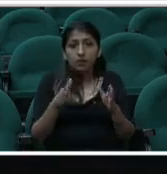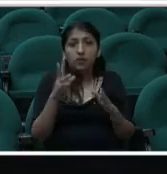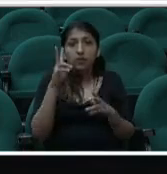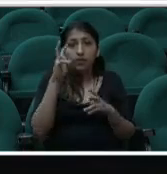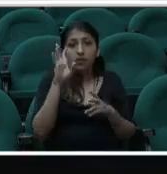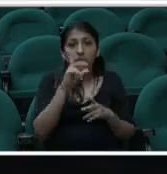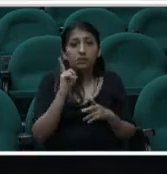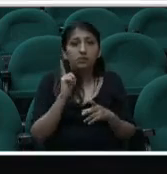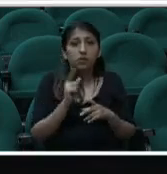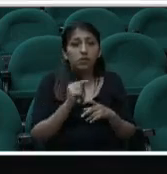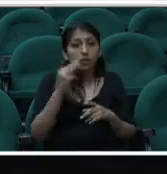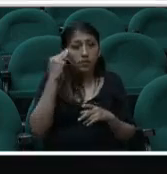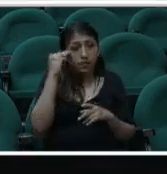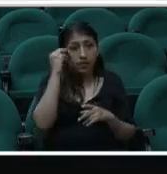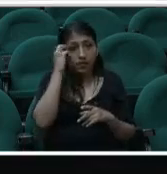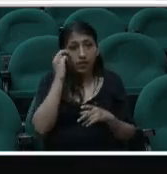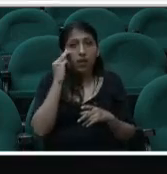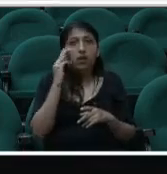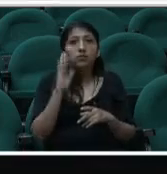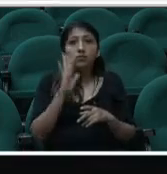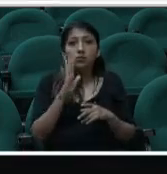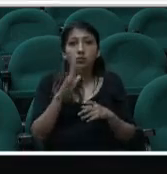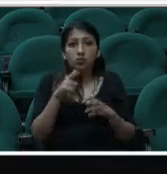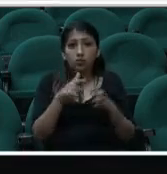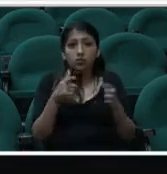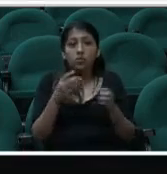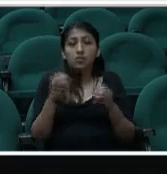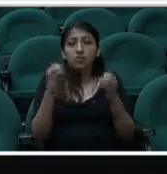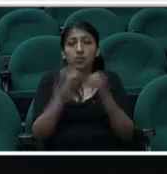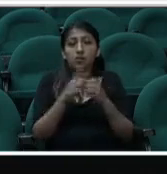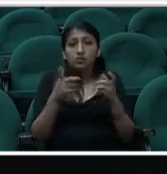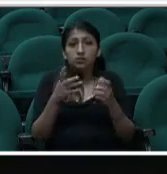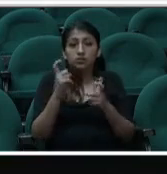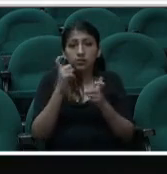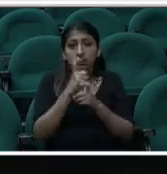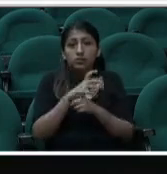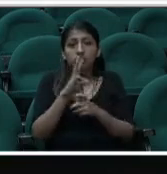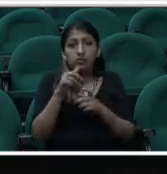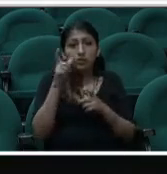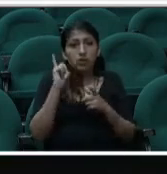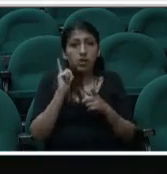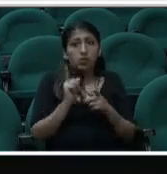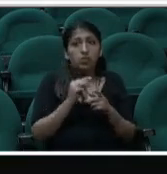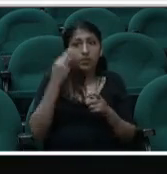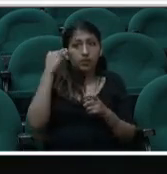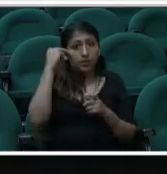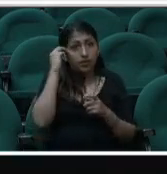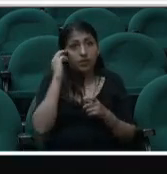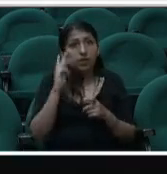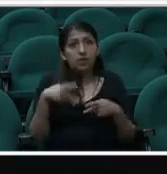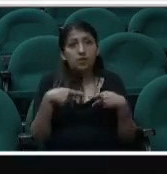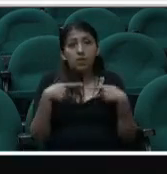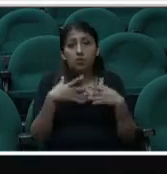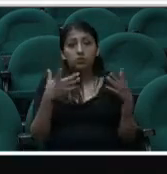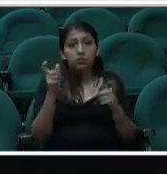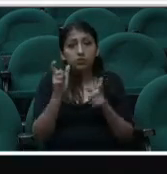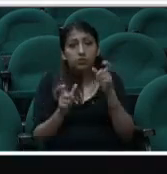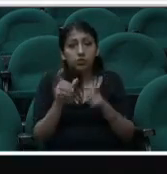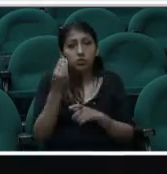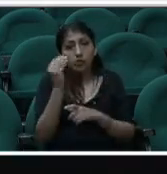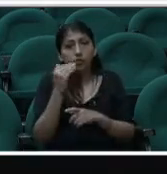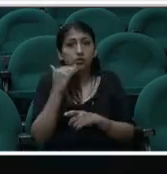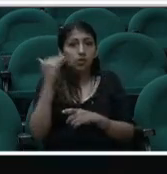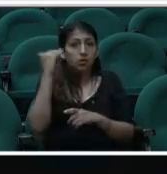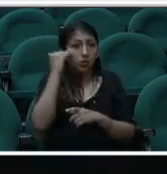tiene que ver con la salud mental que se ha convertido durante la pandemia en una de las mayores crisis salud mental problemas de salud mental viven hoy muchas personas jóvenes